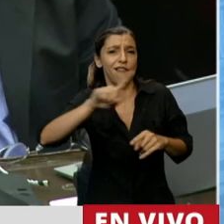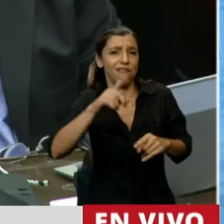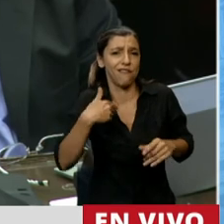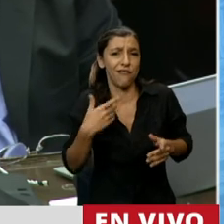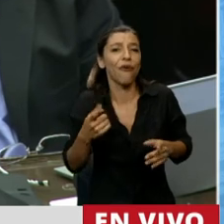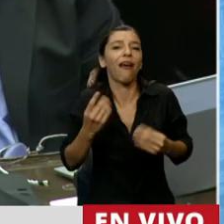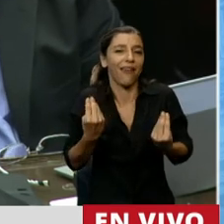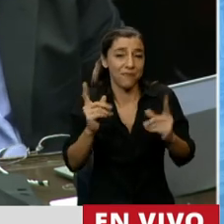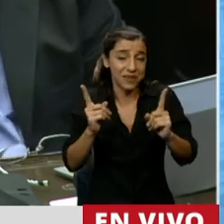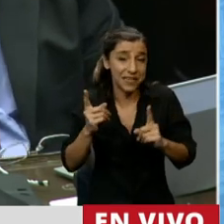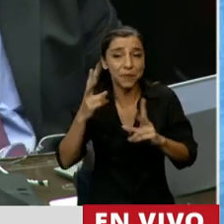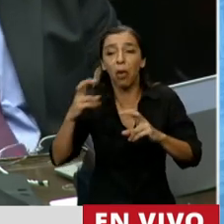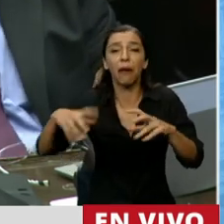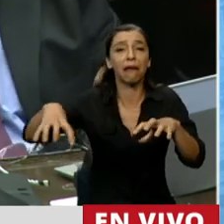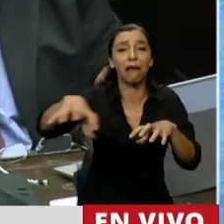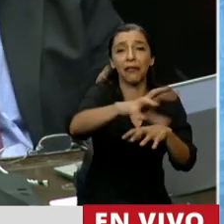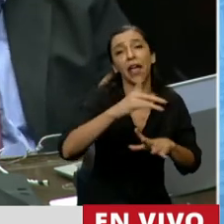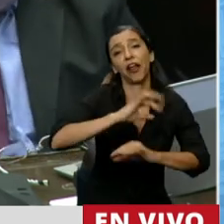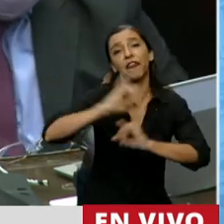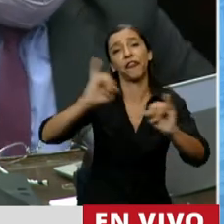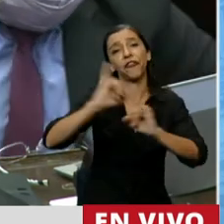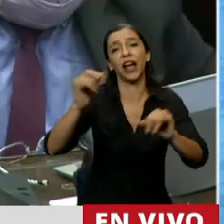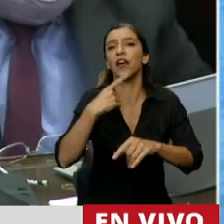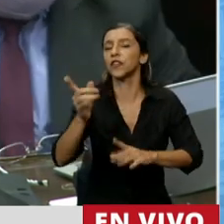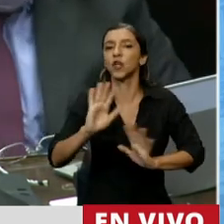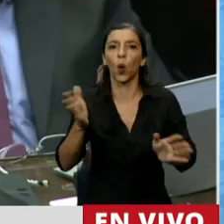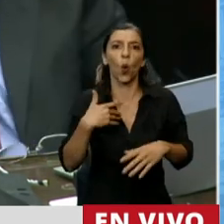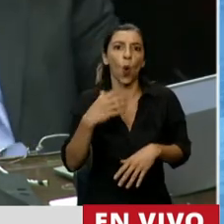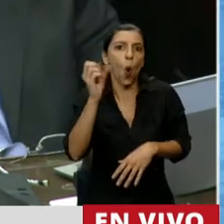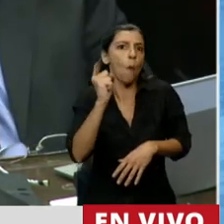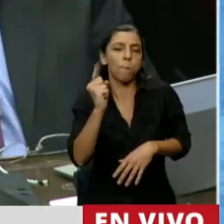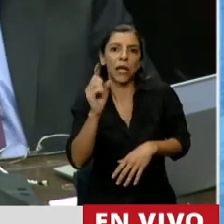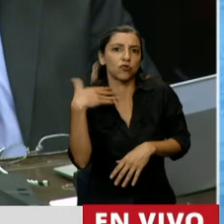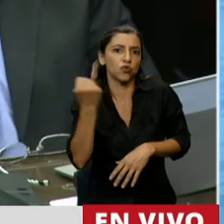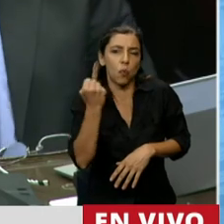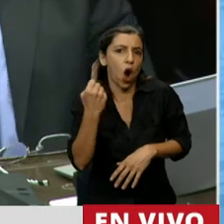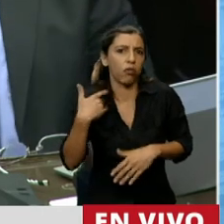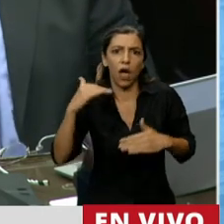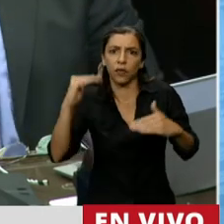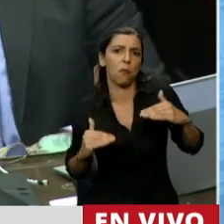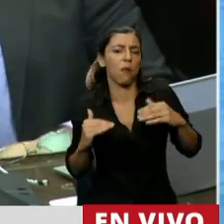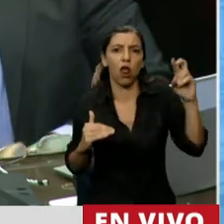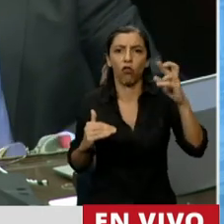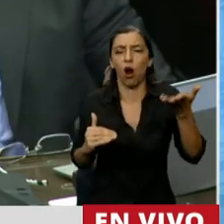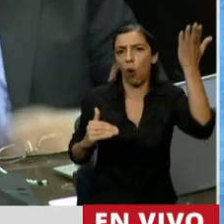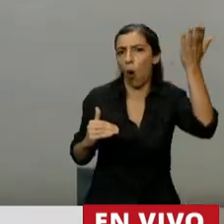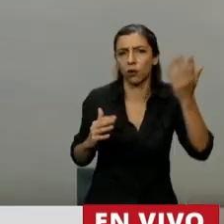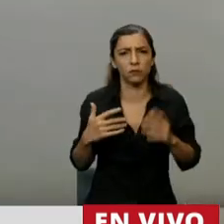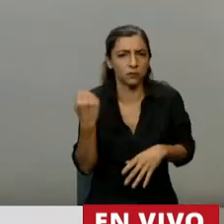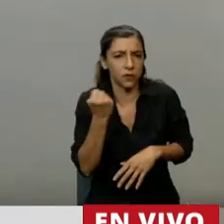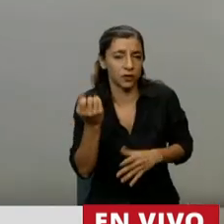esas consultoras decían que hacía falta devaluar. No estoy elucubrando. Miren, en una nota del